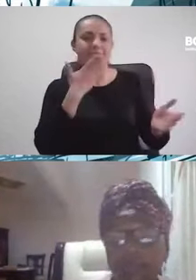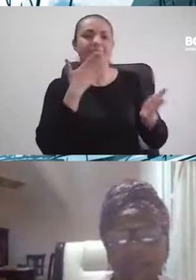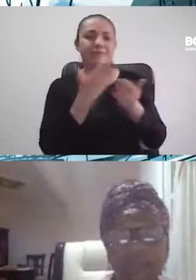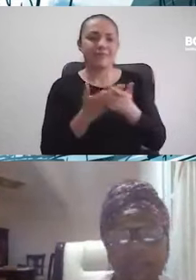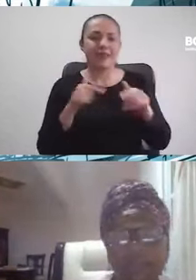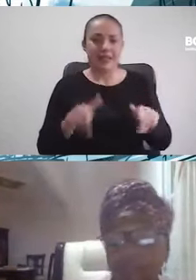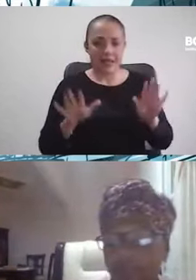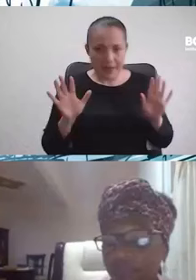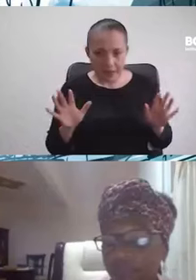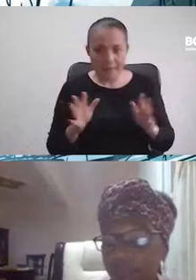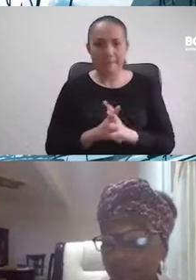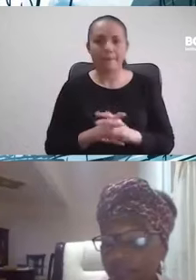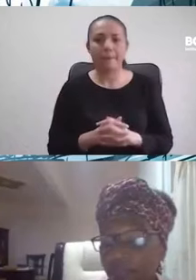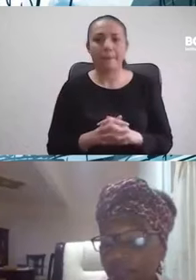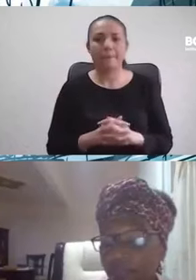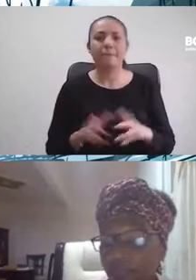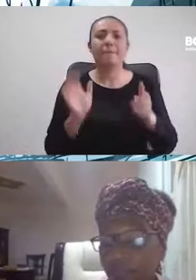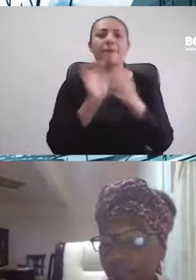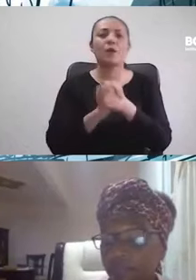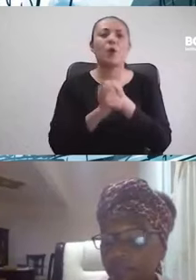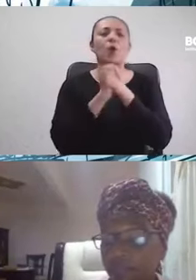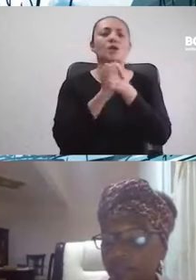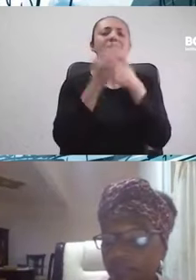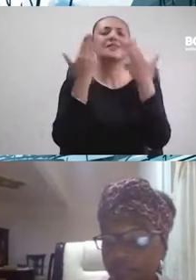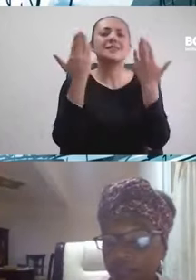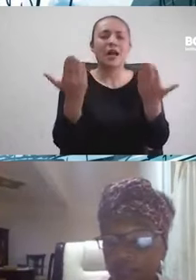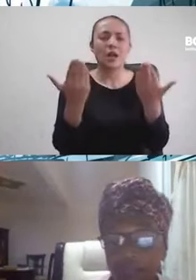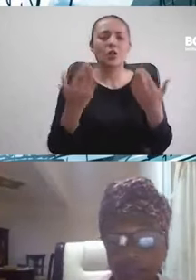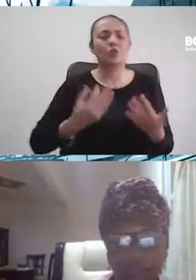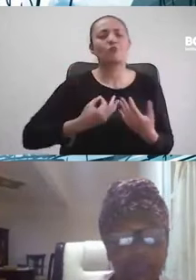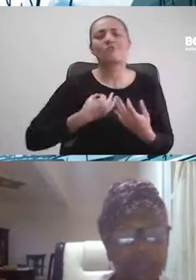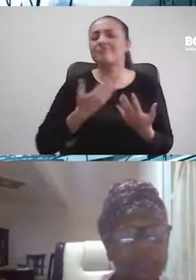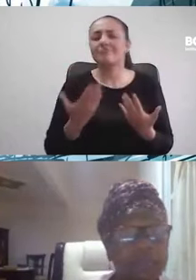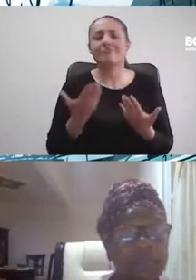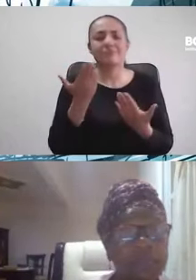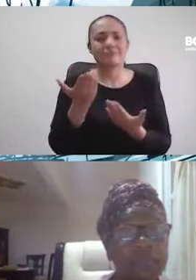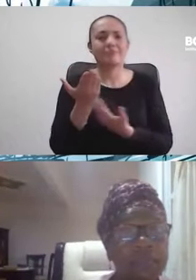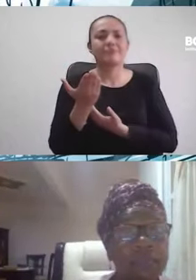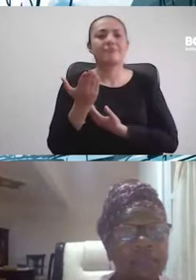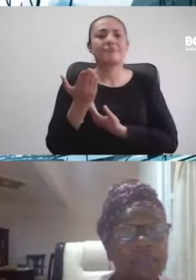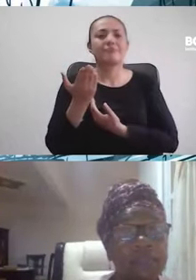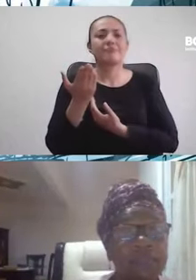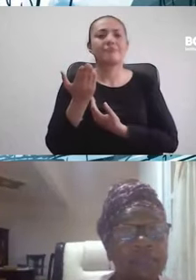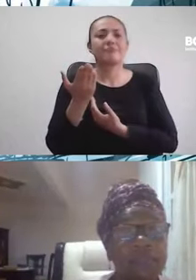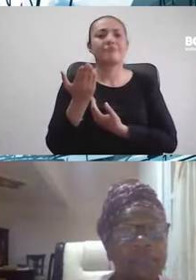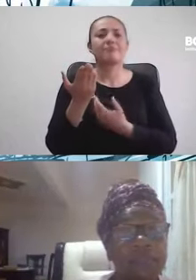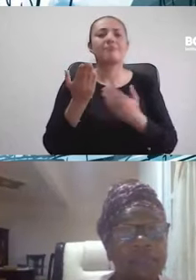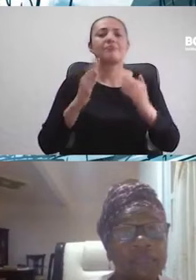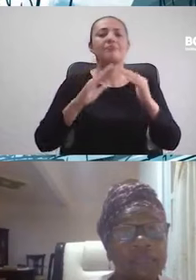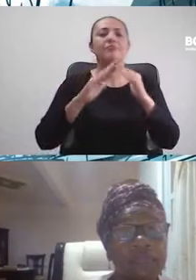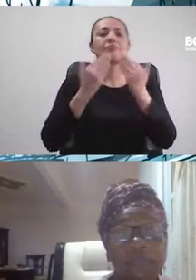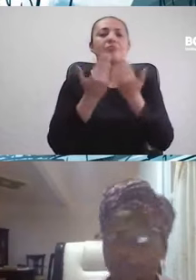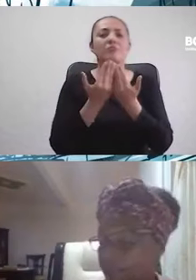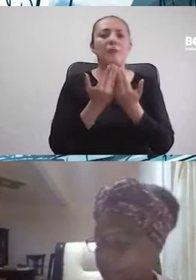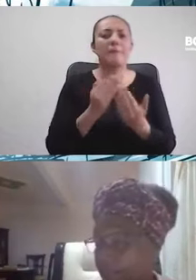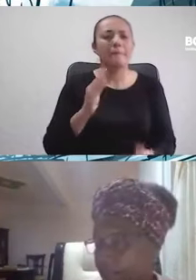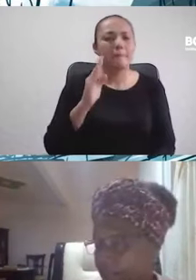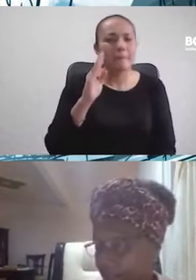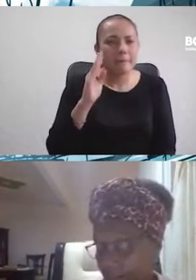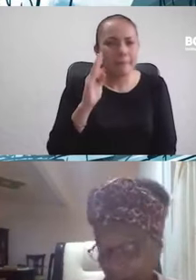marco, enviarle un saludo muy cordial a la gente del Colegio Ventos Biojó, su